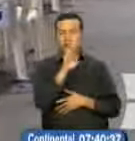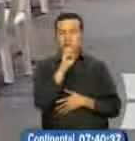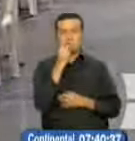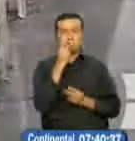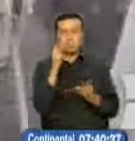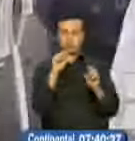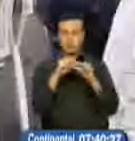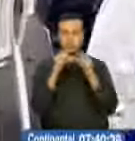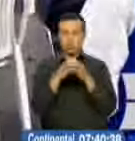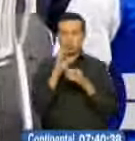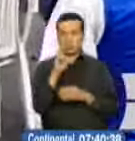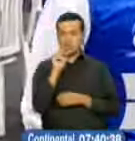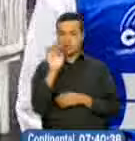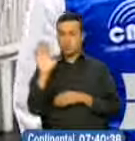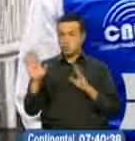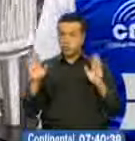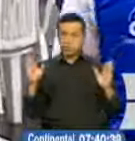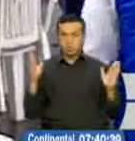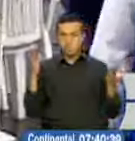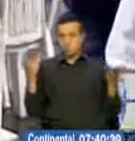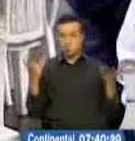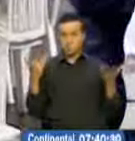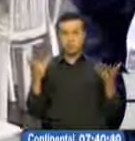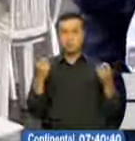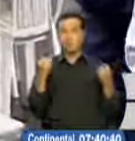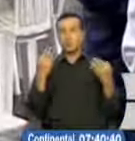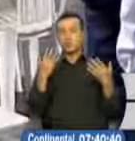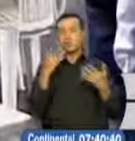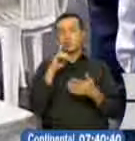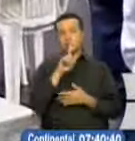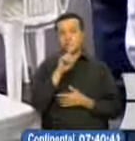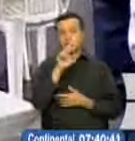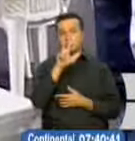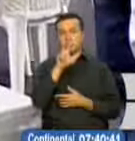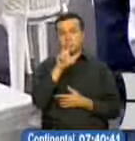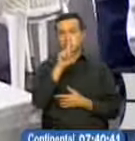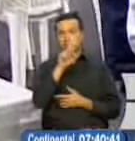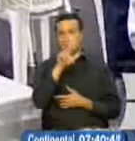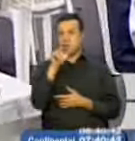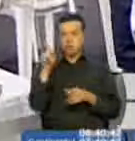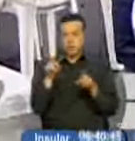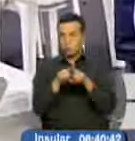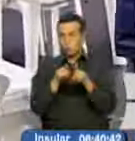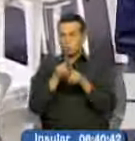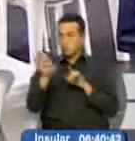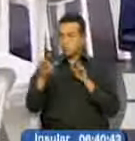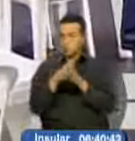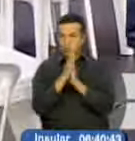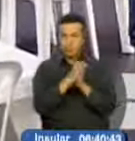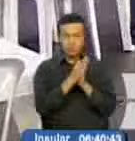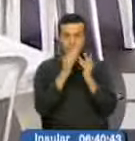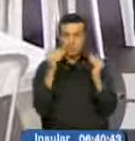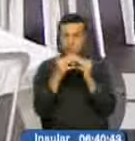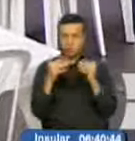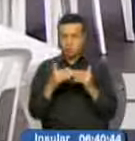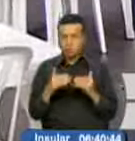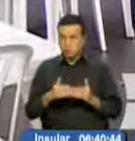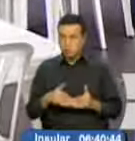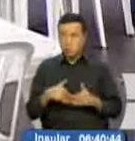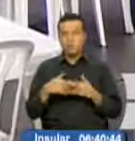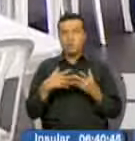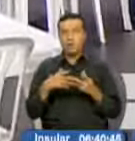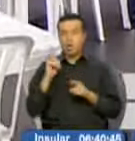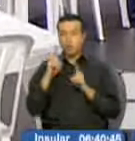determinó que ambas agrupaciones objetaron 113 actas en común. Por tanto, las actas que no fueron admitidas fue